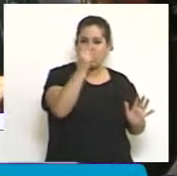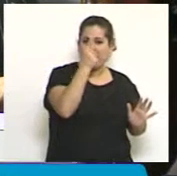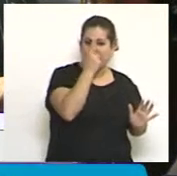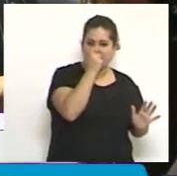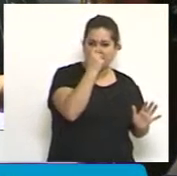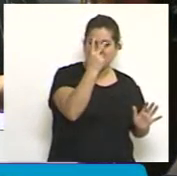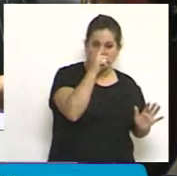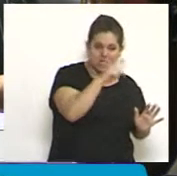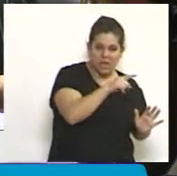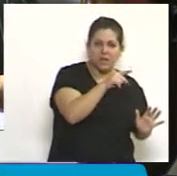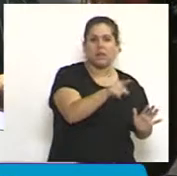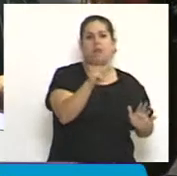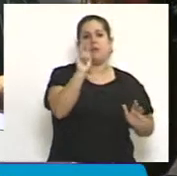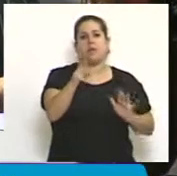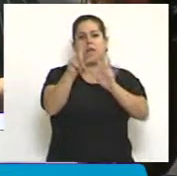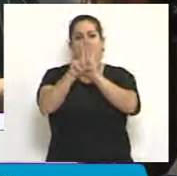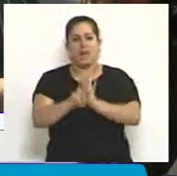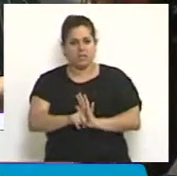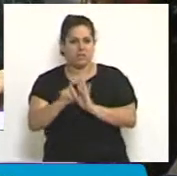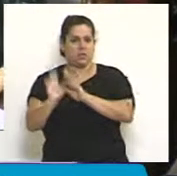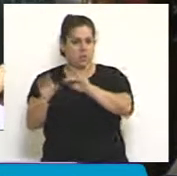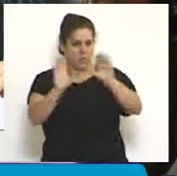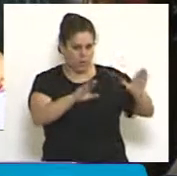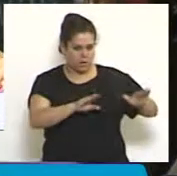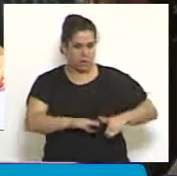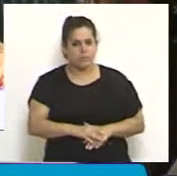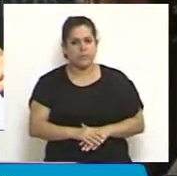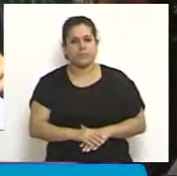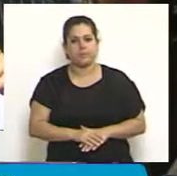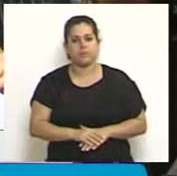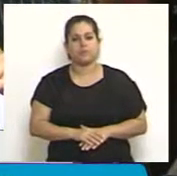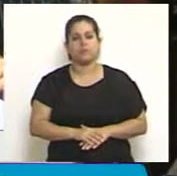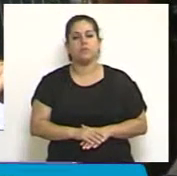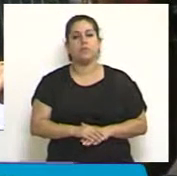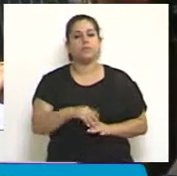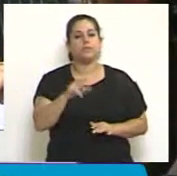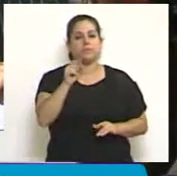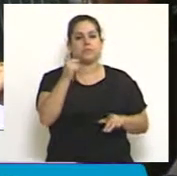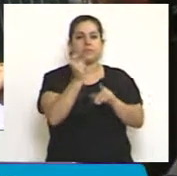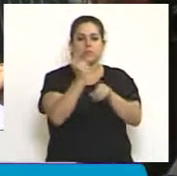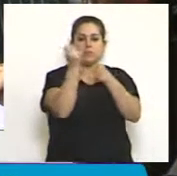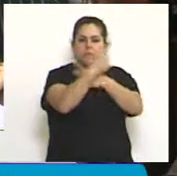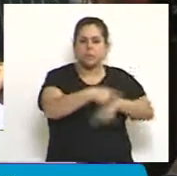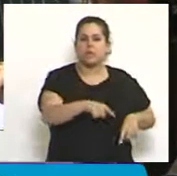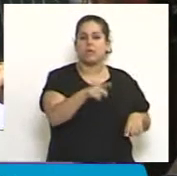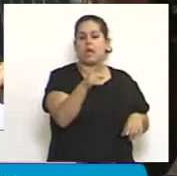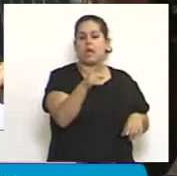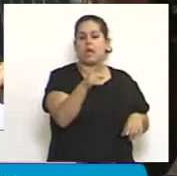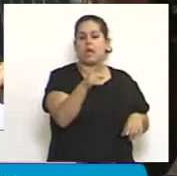Ciudad Autónoma de Buenos Aires o en el de las provincias en violación de leyes nacionales, como son todos aquellos que ofenden